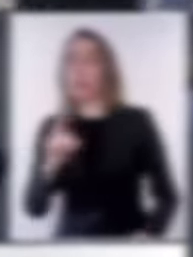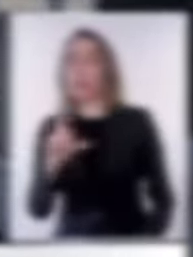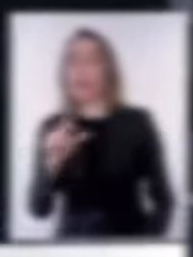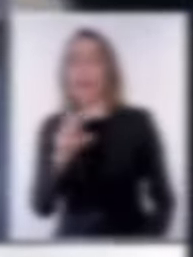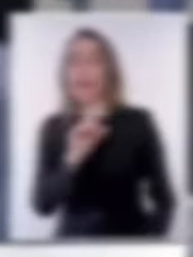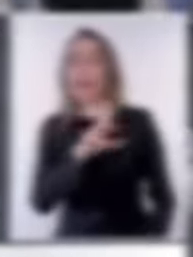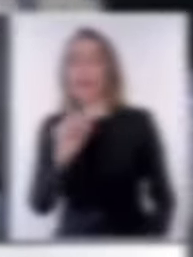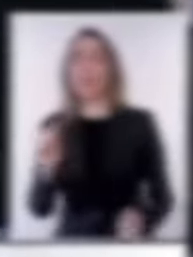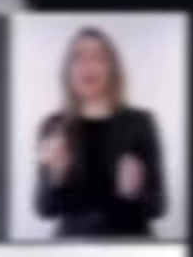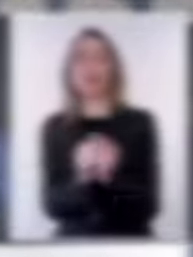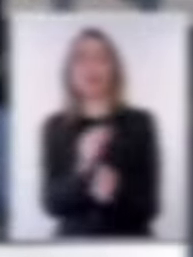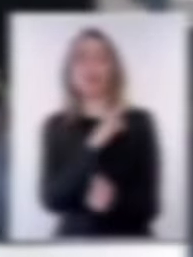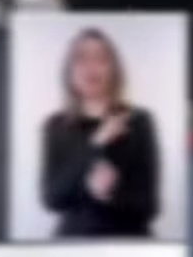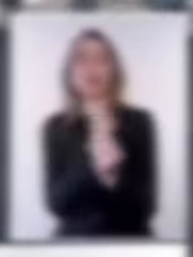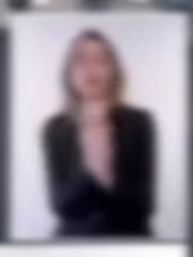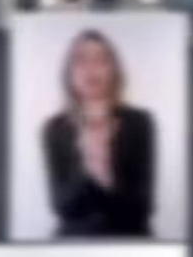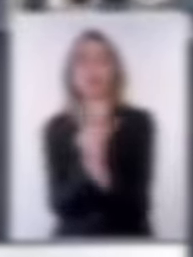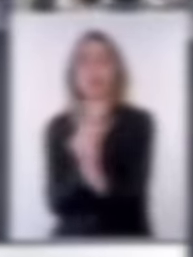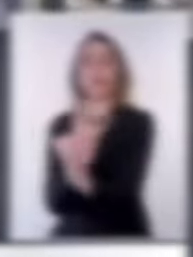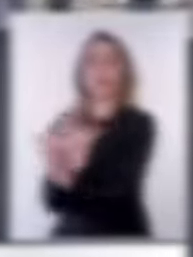seguido de su plana mayor.